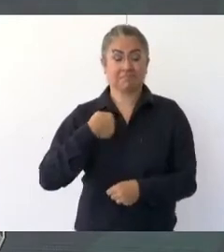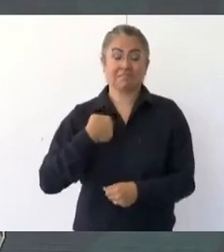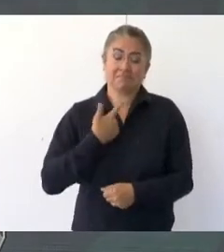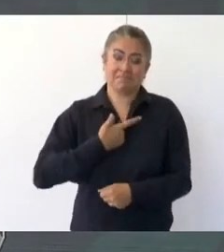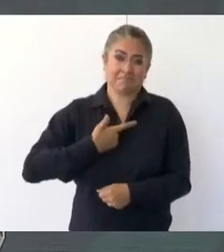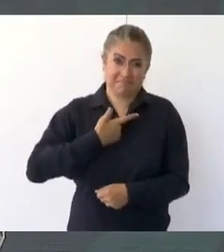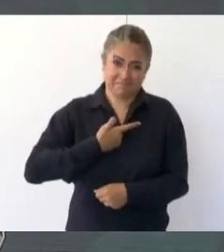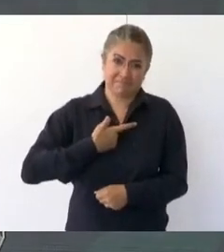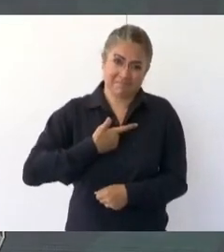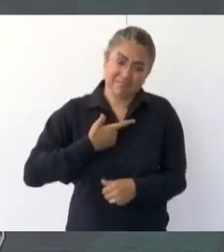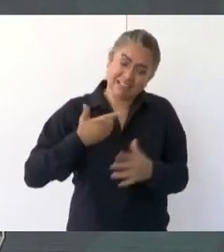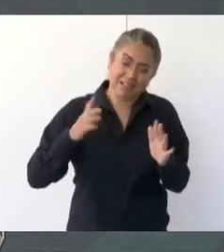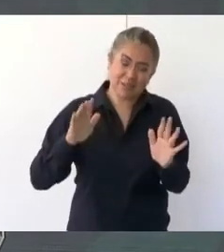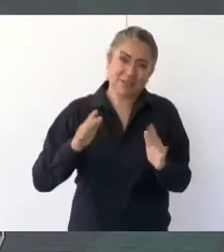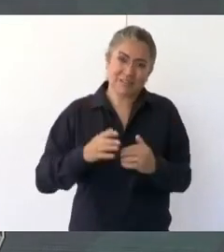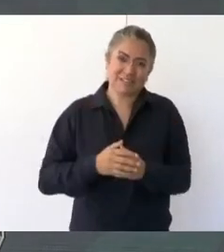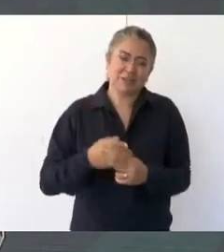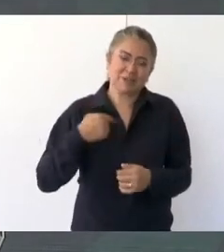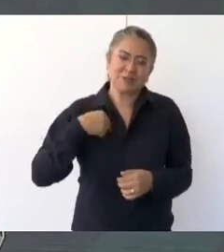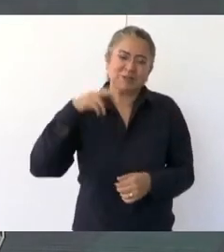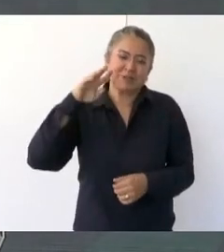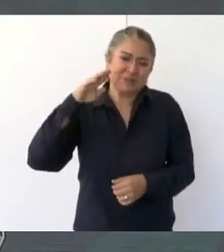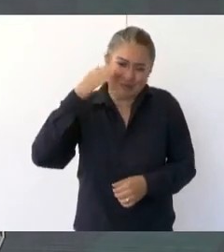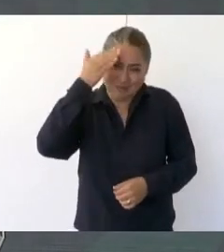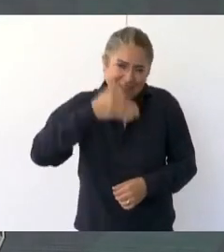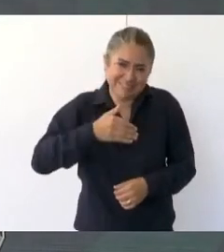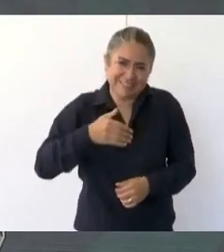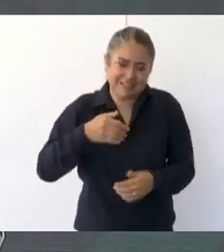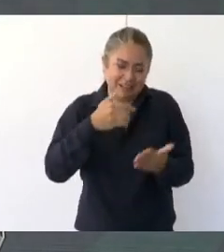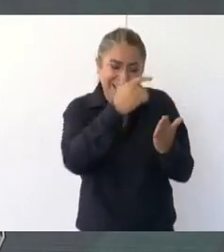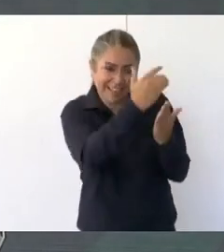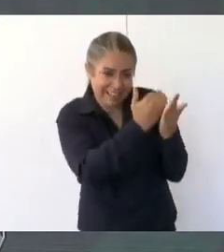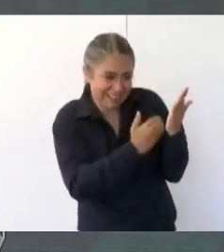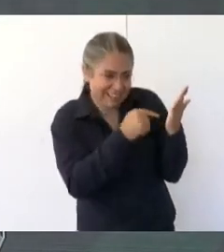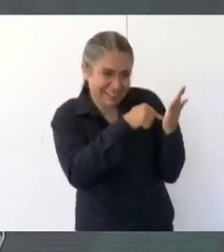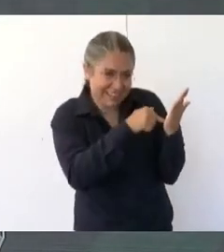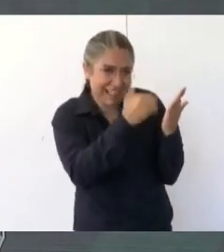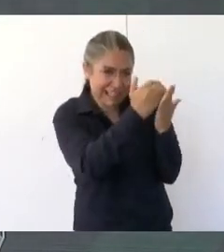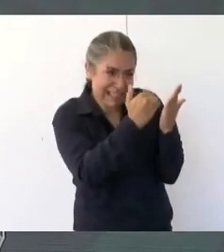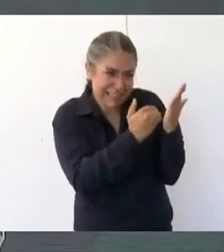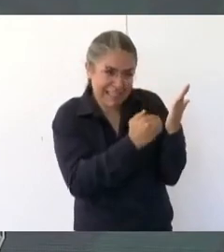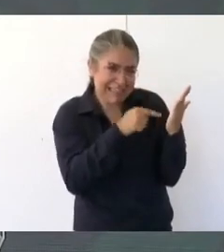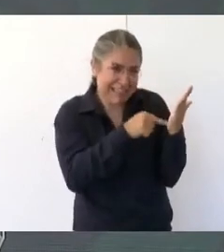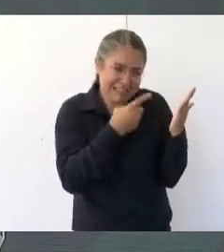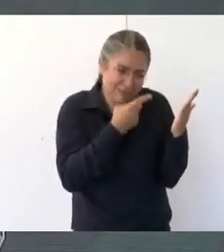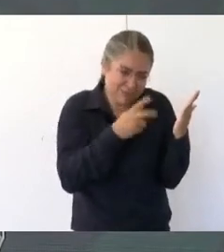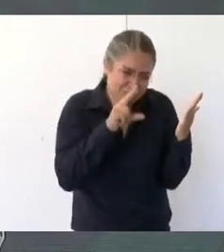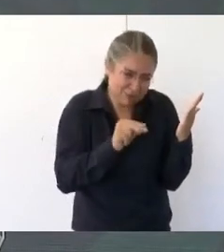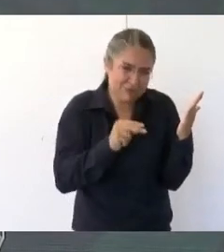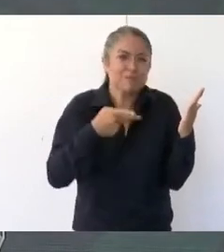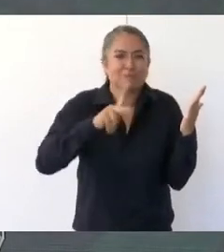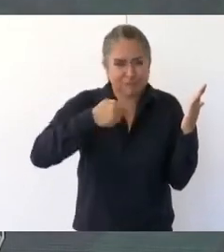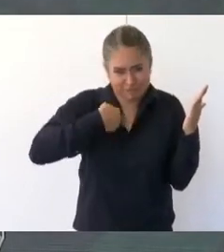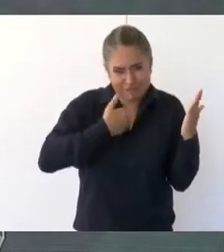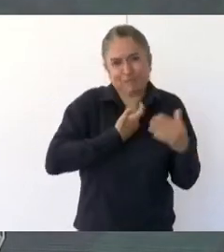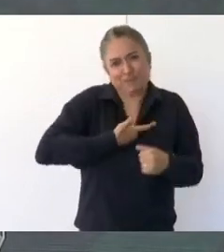aunque está fuera de programa y él no está contemplado,